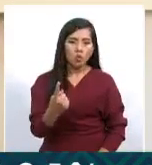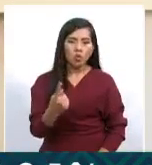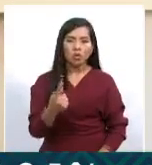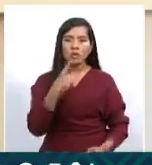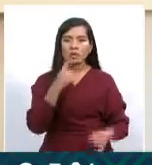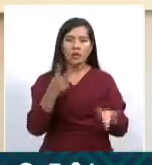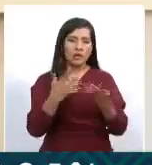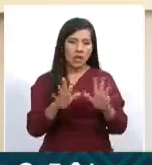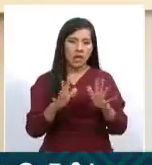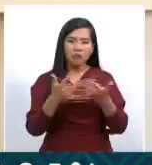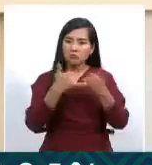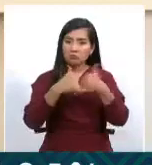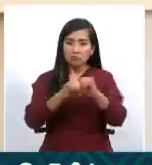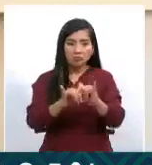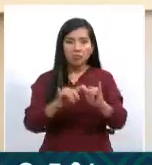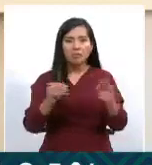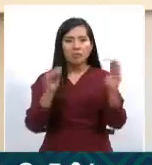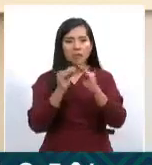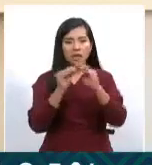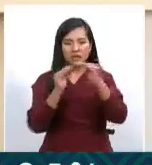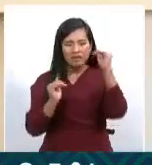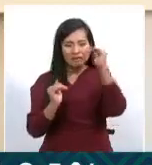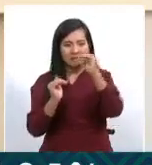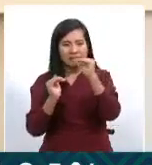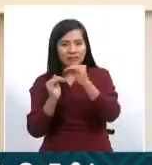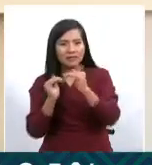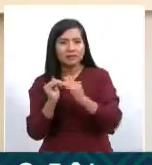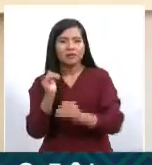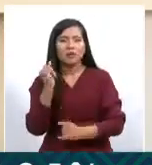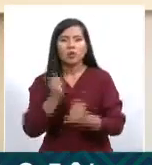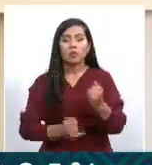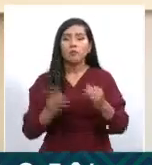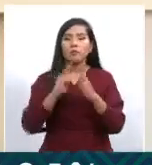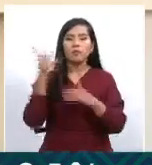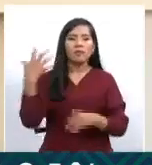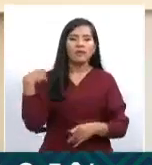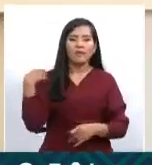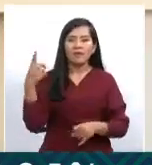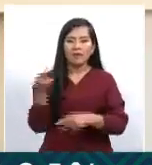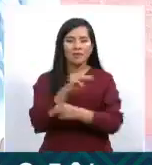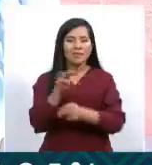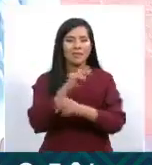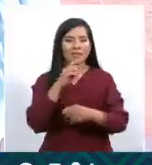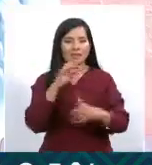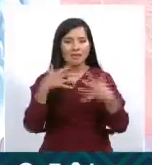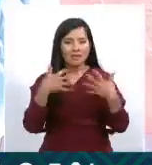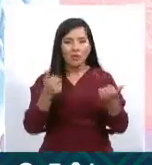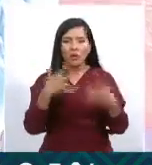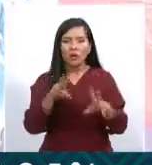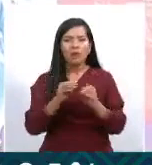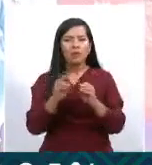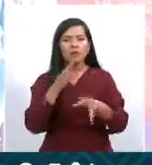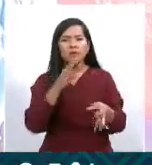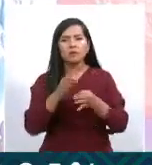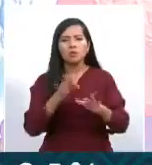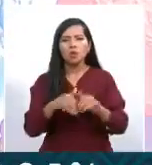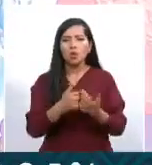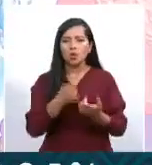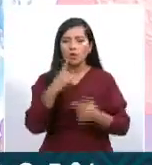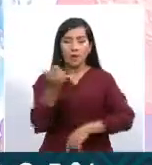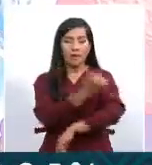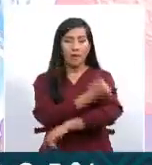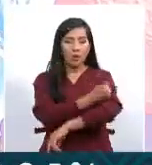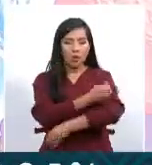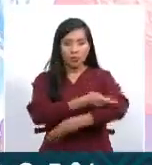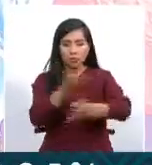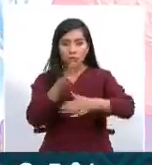una tendencia más bien a descender. De esta manera, el jefe de epidemiología del Ministerio de Salud informó que producto de la incidencia de las vacunas